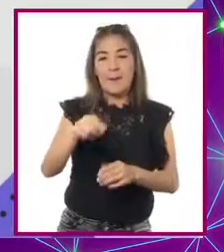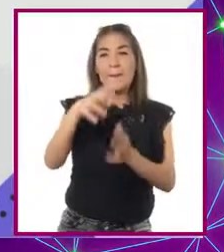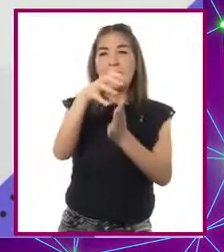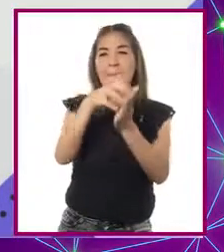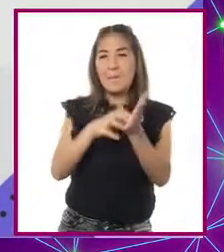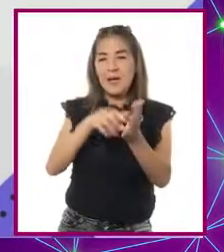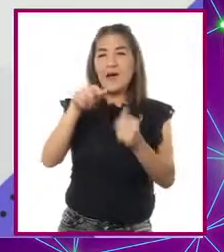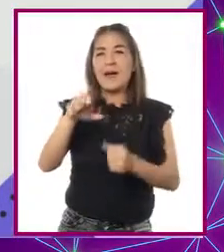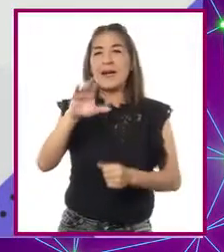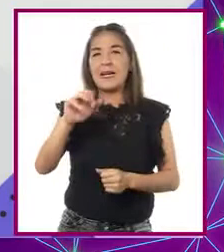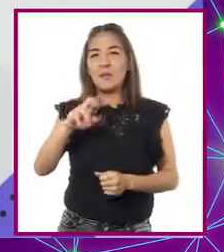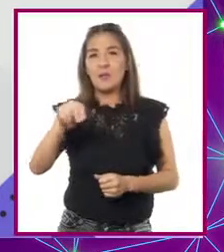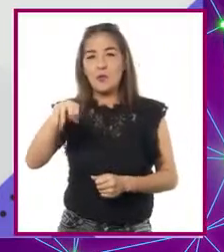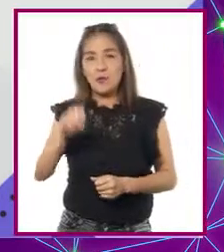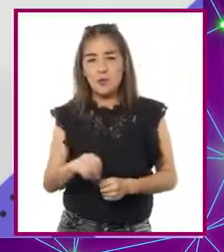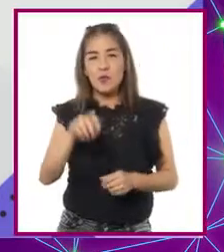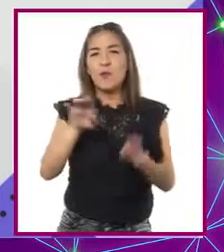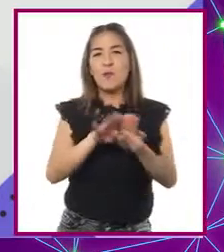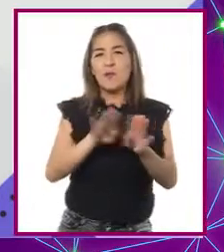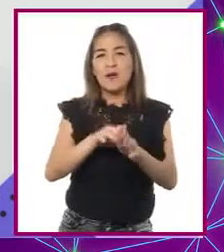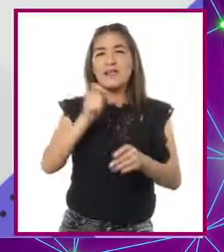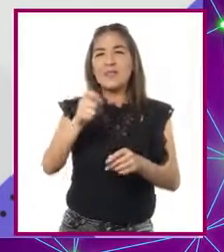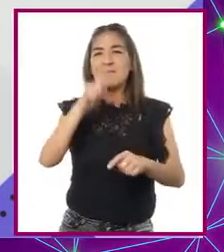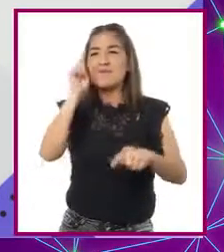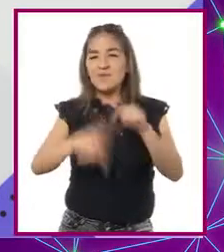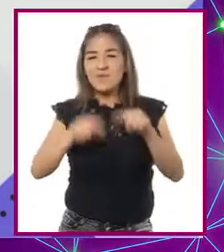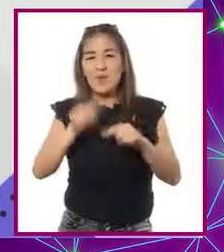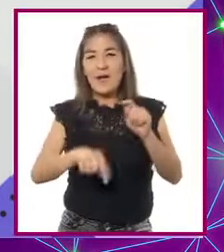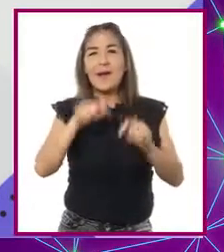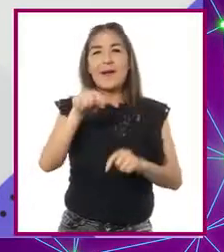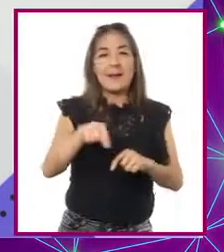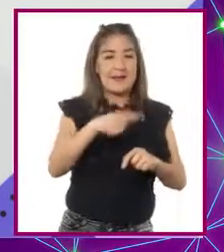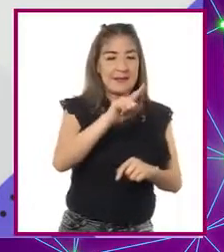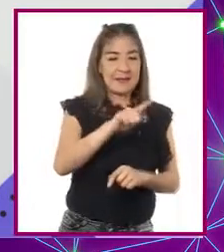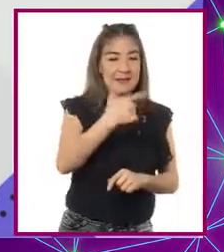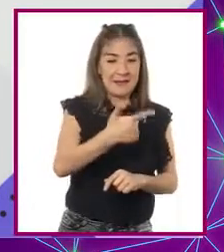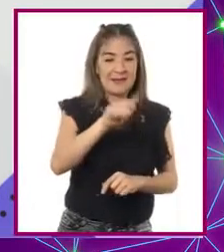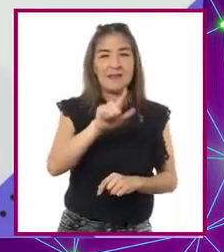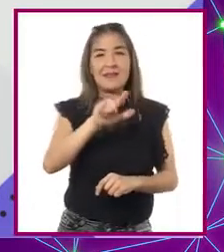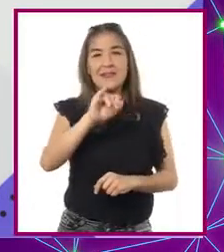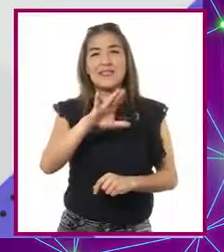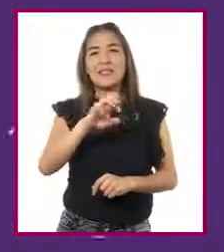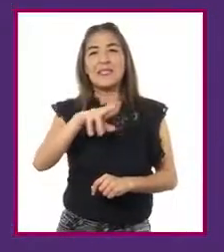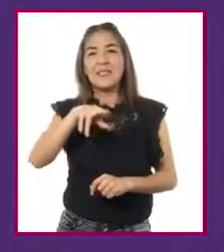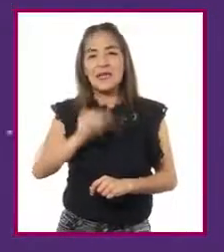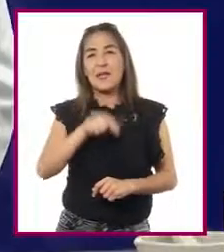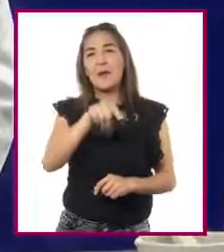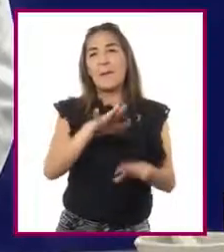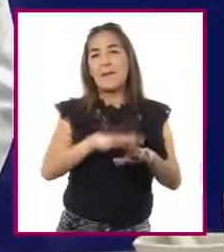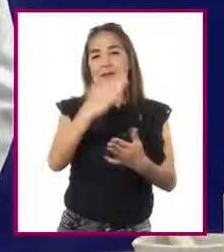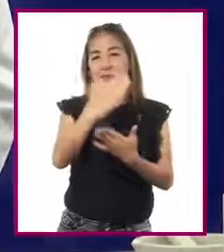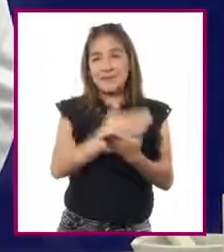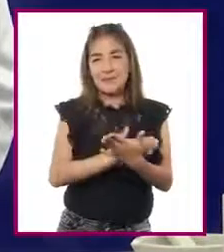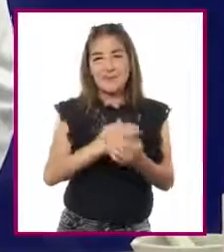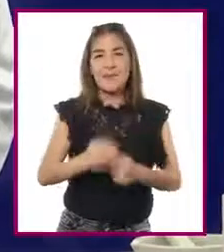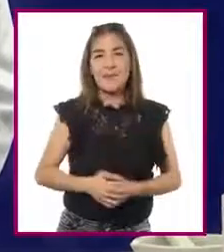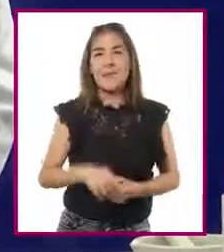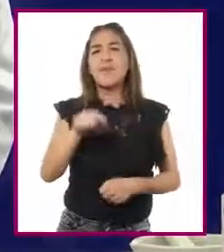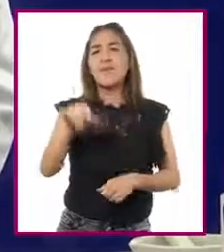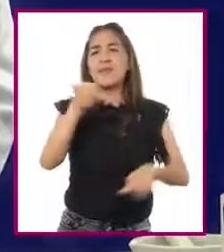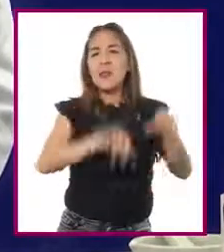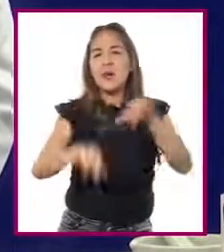o sea que el permanganato de potasio es el agente oxidante y la glicerina es el agente reductor. Esta es también una